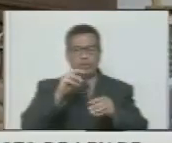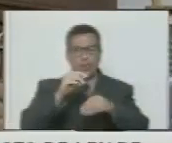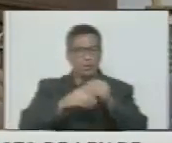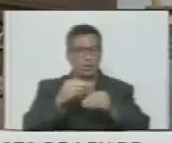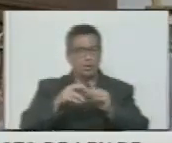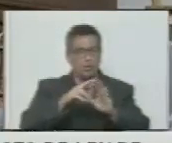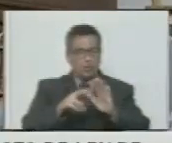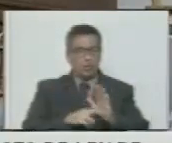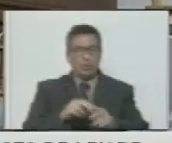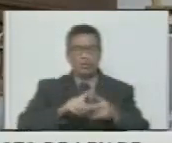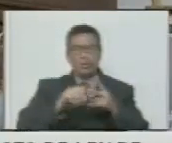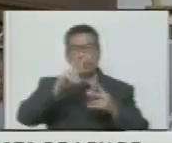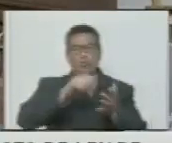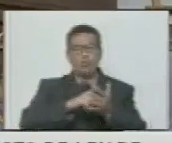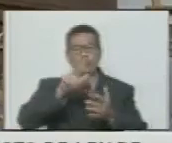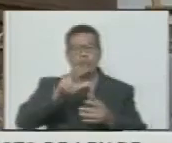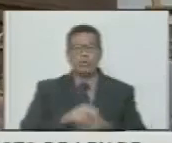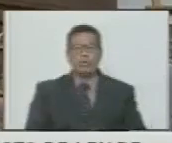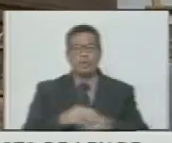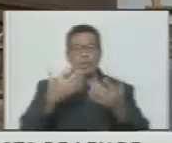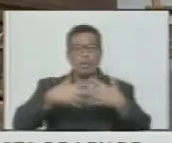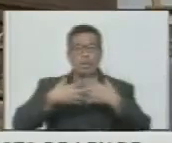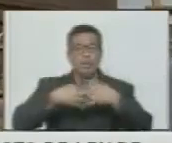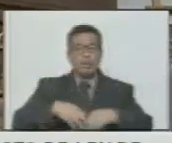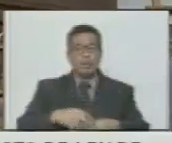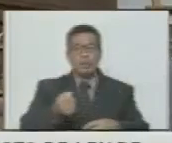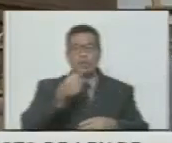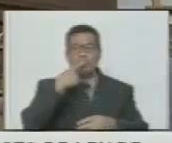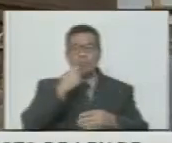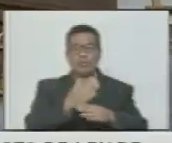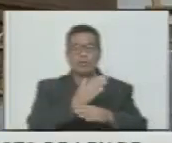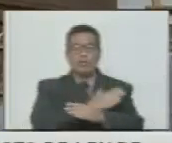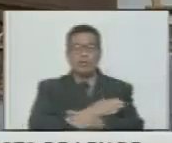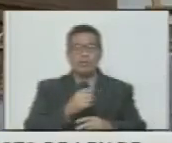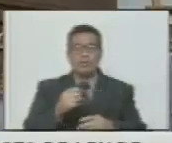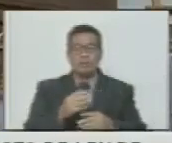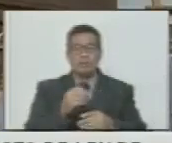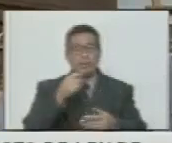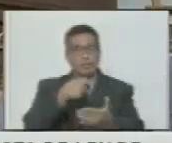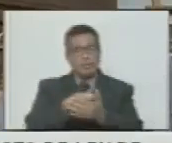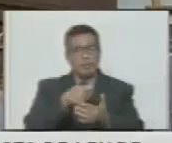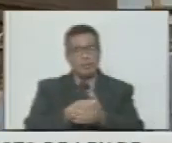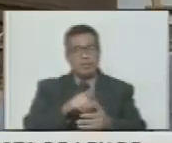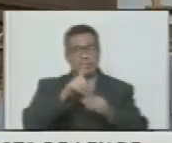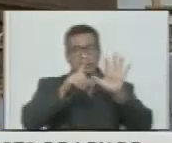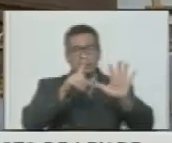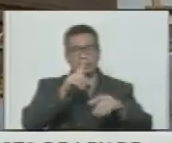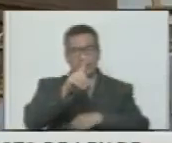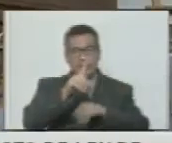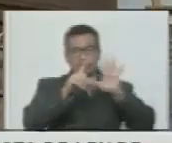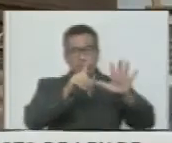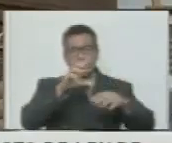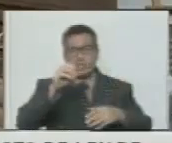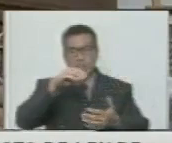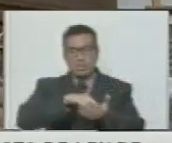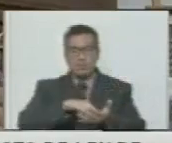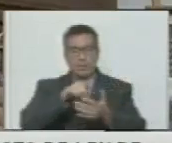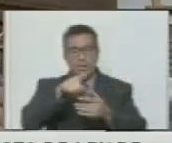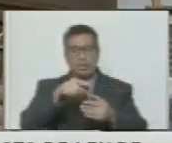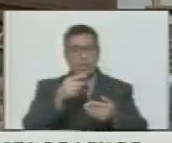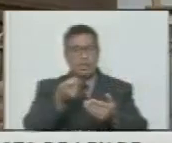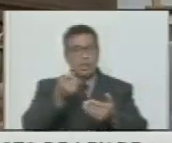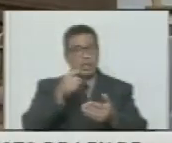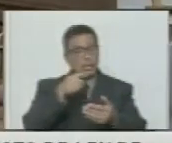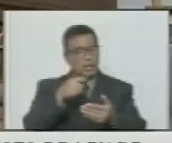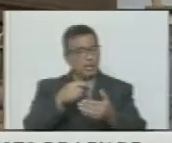de referencia. 2.3. Empresas de medicina prepagada. 160.000 veces el tipo de